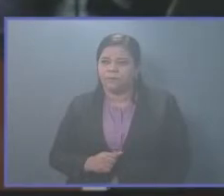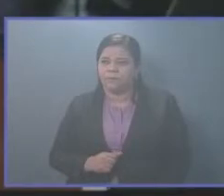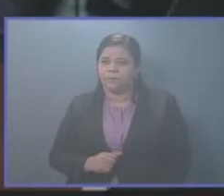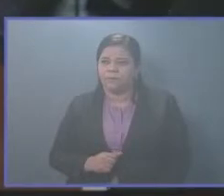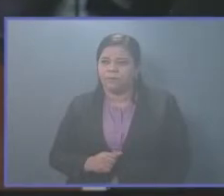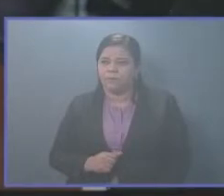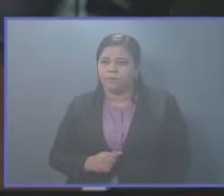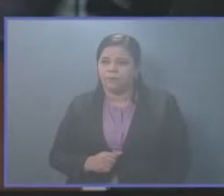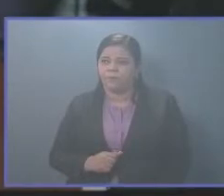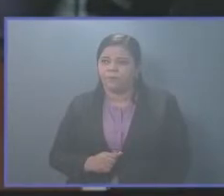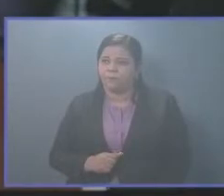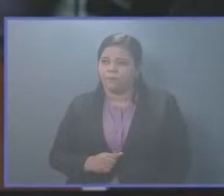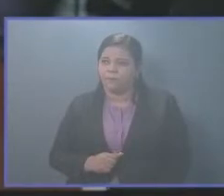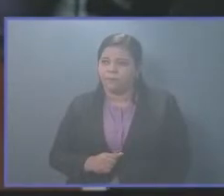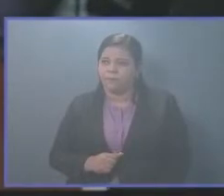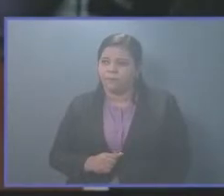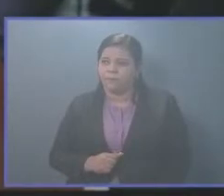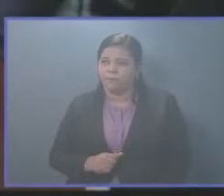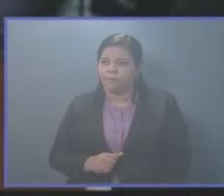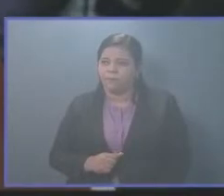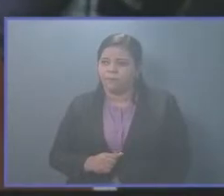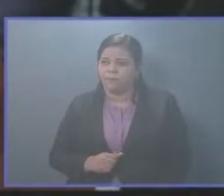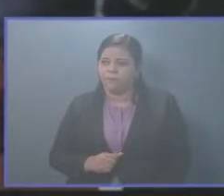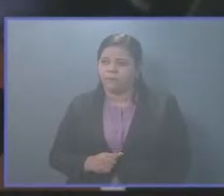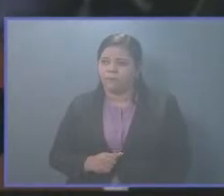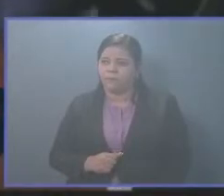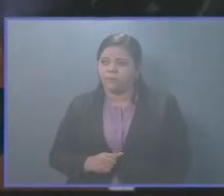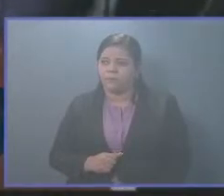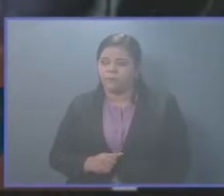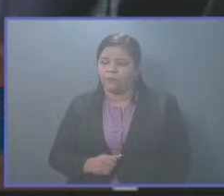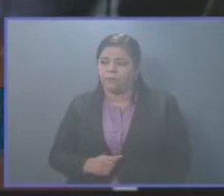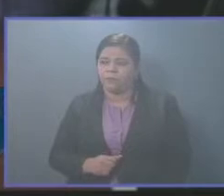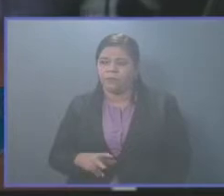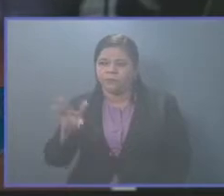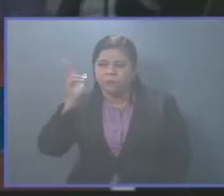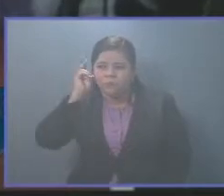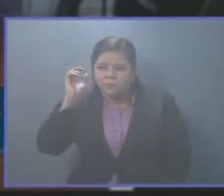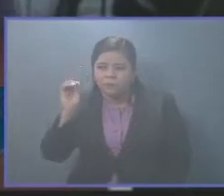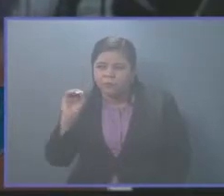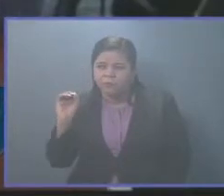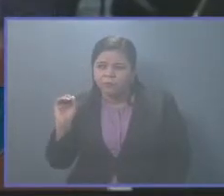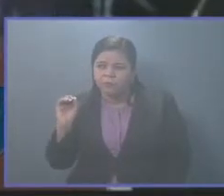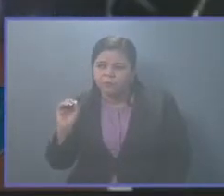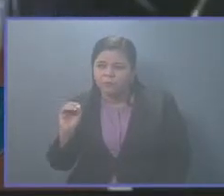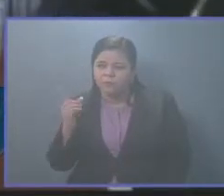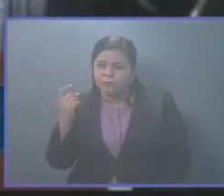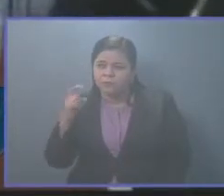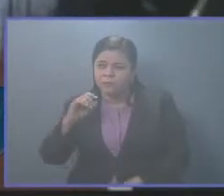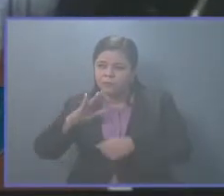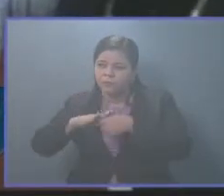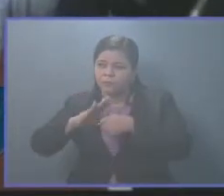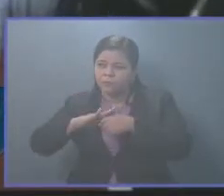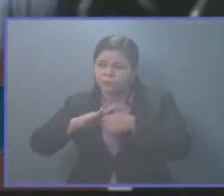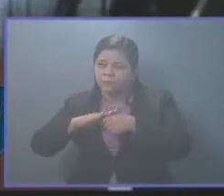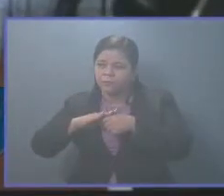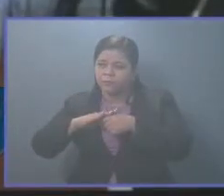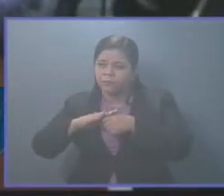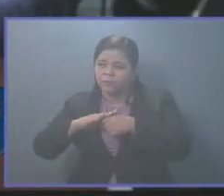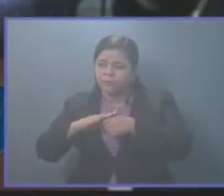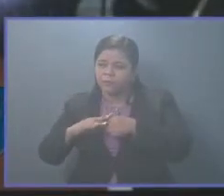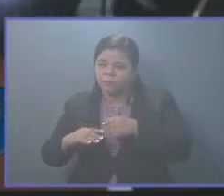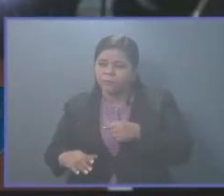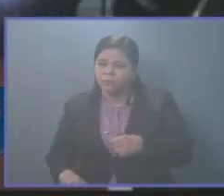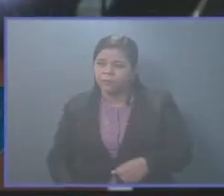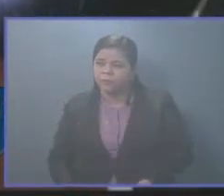mesa, cumplir delitos o algún crimen, yo creo que sí todos podemos como abonar el tema de poner sobre la